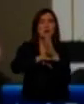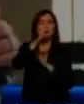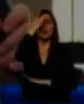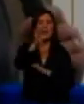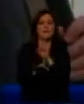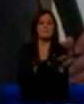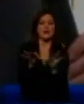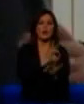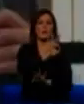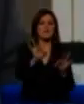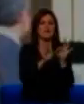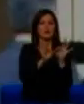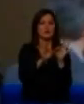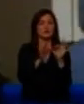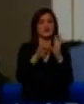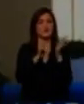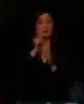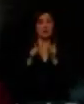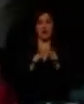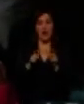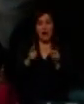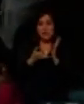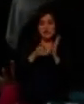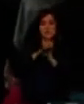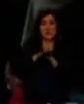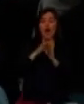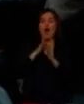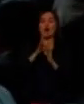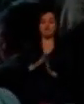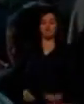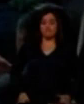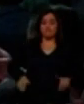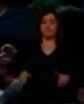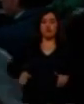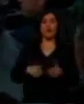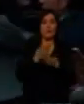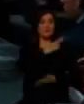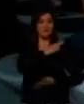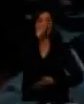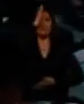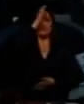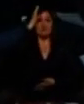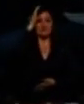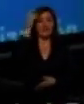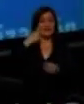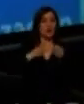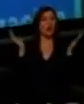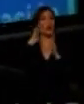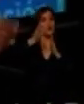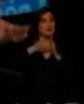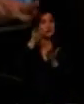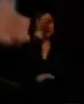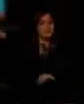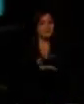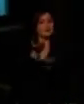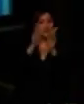perfectamente. Regresa la liquidez al bolsillo de los ciudadanos. Al cierre de la tarde, la exposición fue en la Universidad Católica de Quito. Nuevamente propuestas,